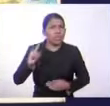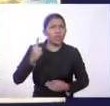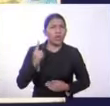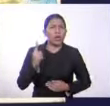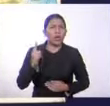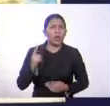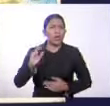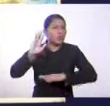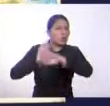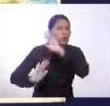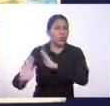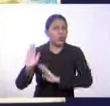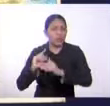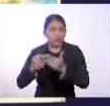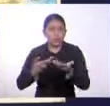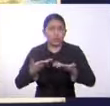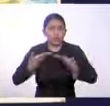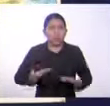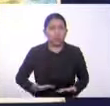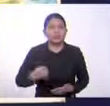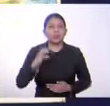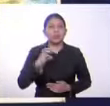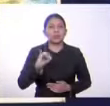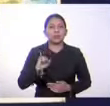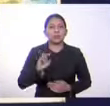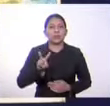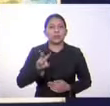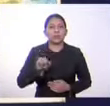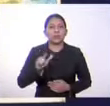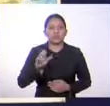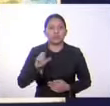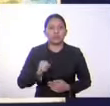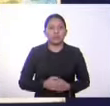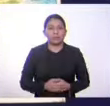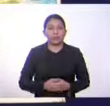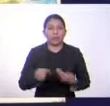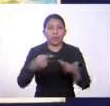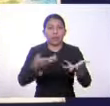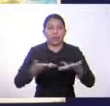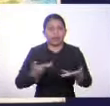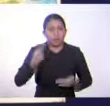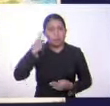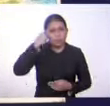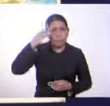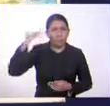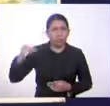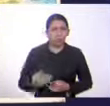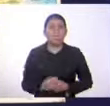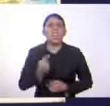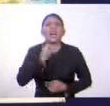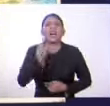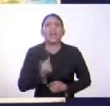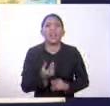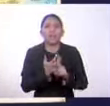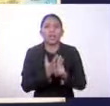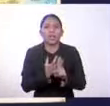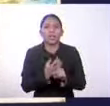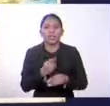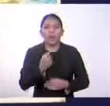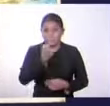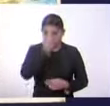humanos son los derechos civiles y políticos. ¿Quiénes son titulares de estos civiles y políticos? El